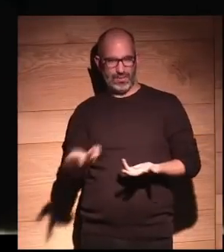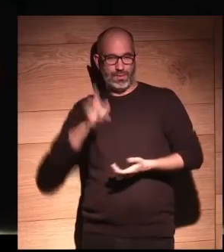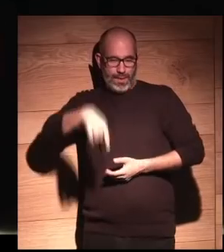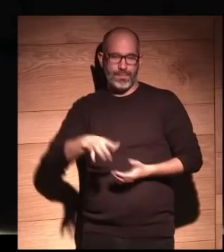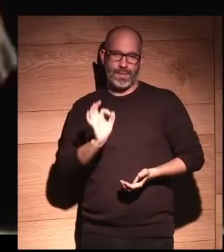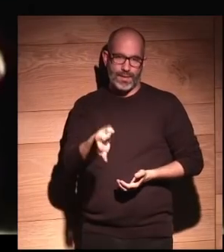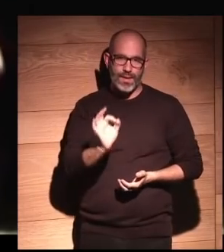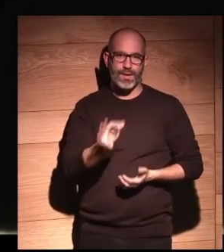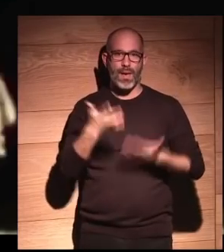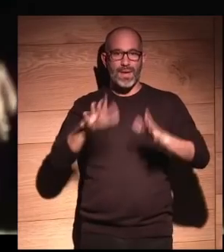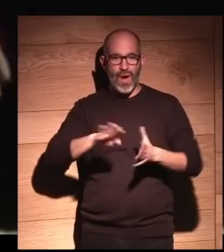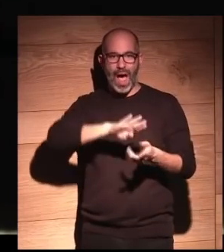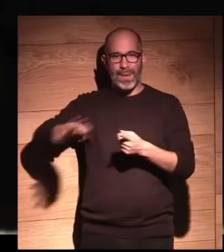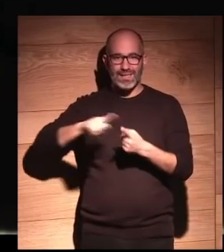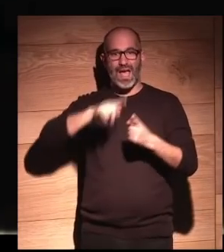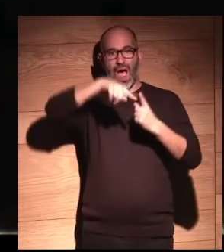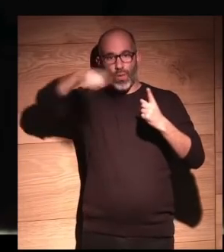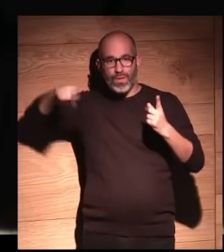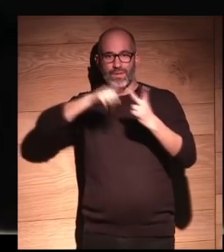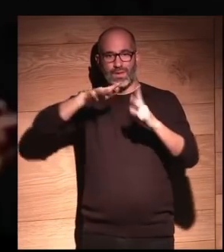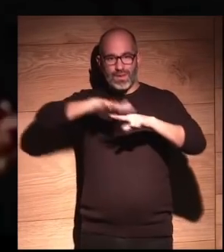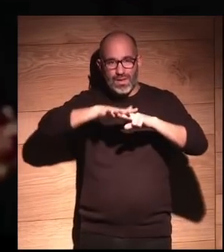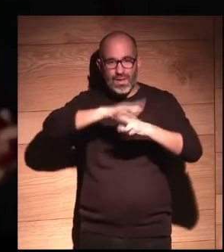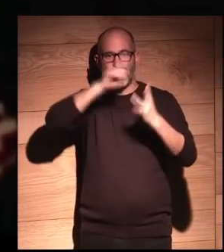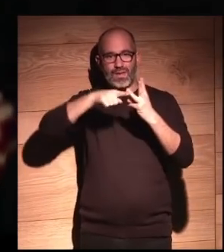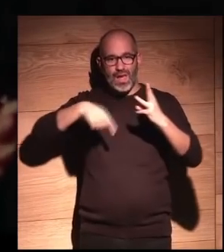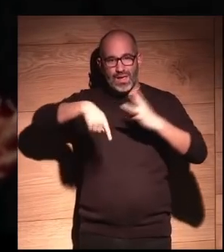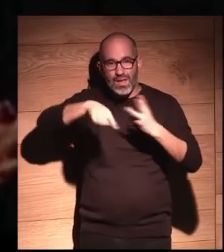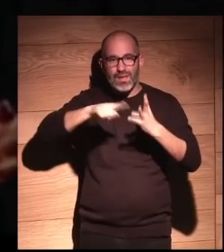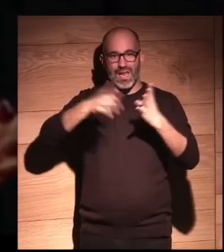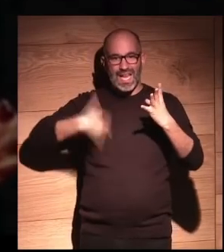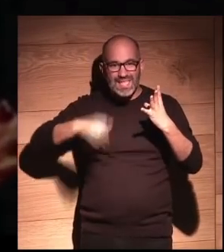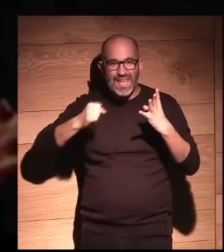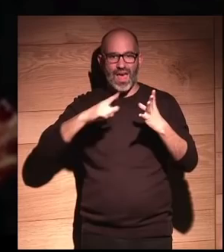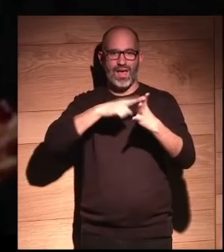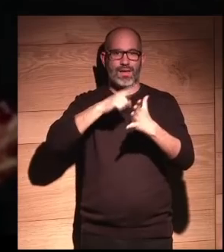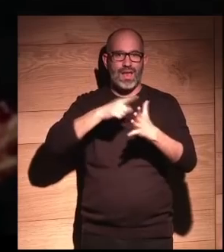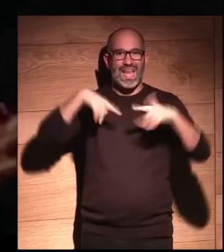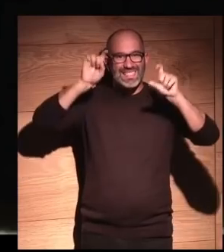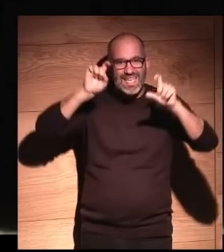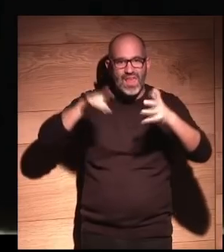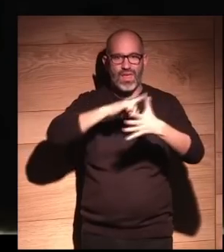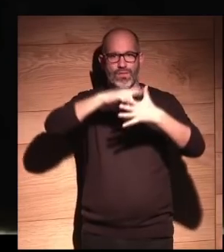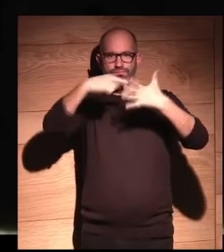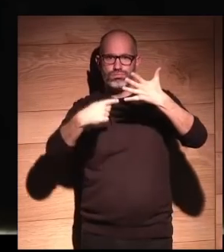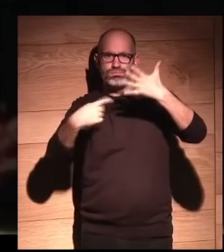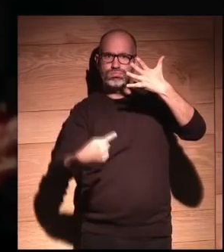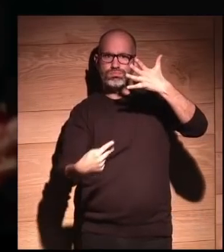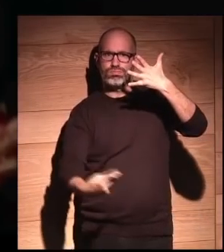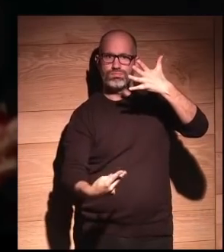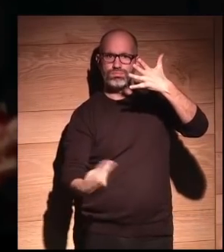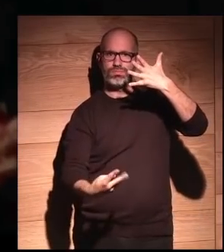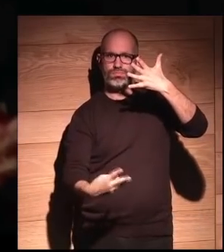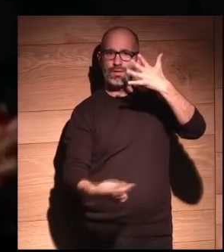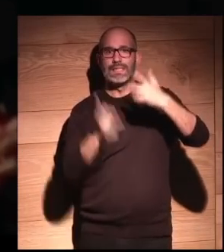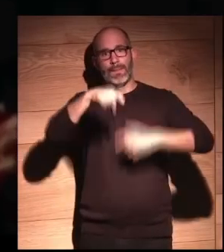Pero aparte del alcantarillado, el acueducto y las carreteras... La irrigación, la sanidad. La enseñanza. Sí, sí, de acuerdo, de